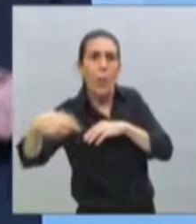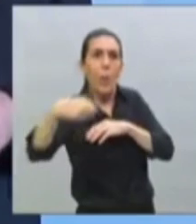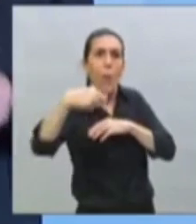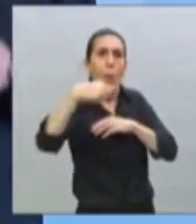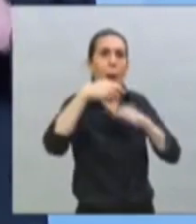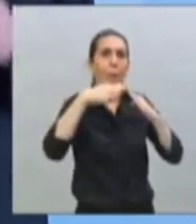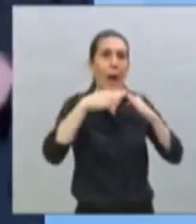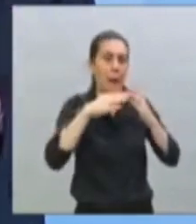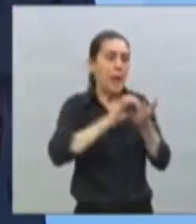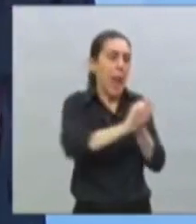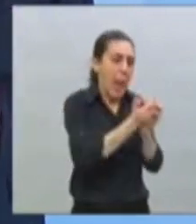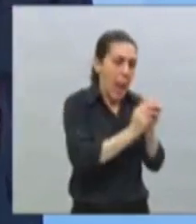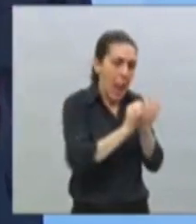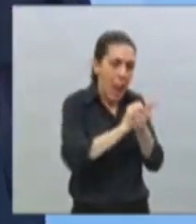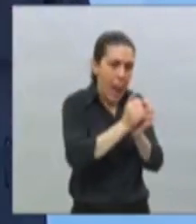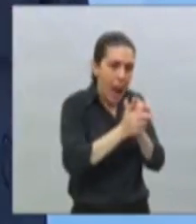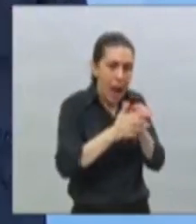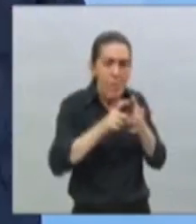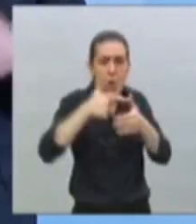las manos, higienizarse con alcohol,